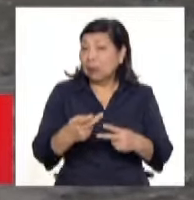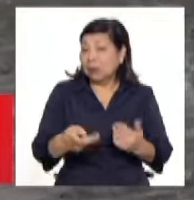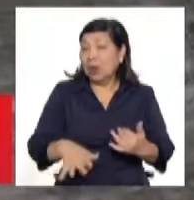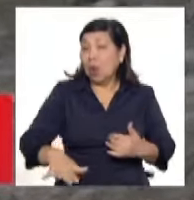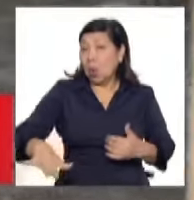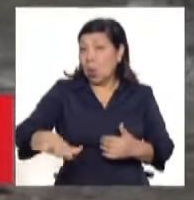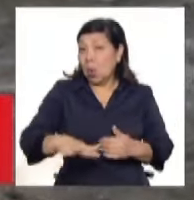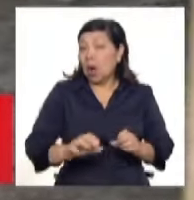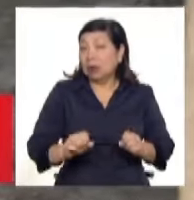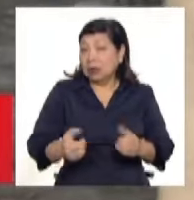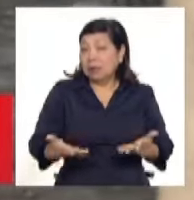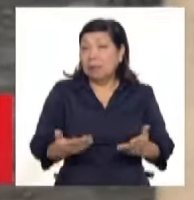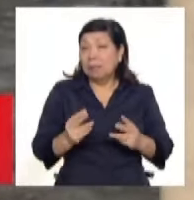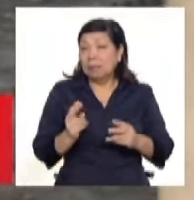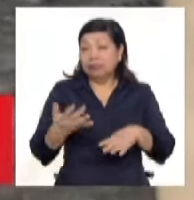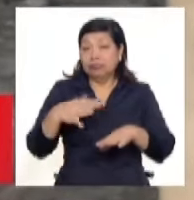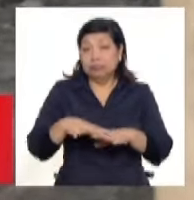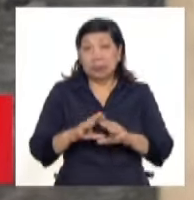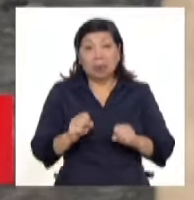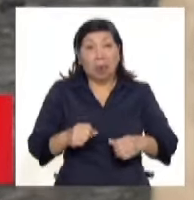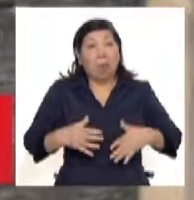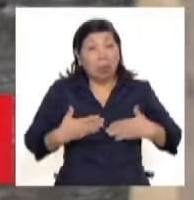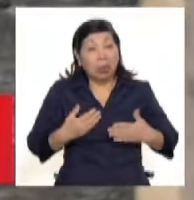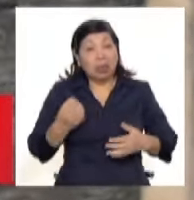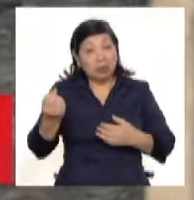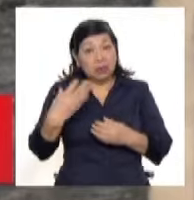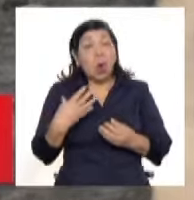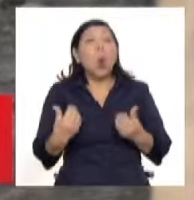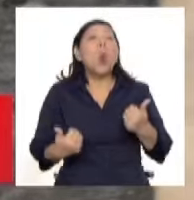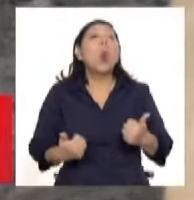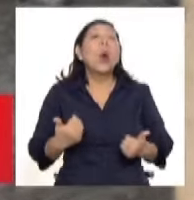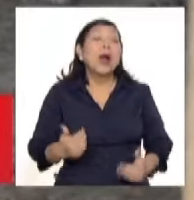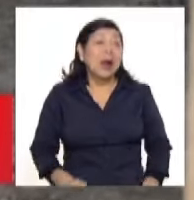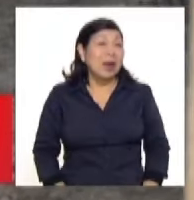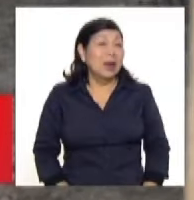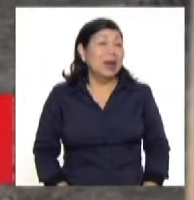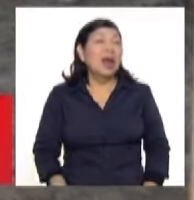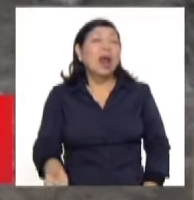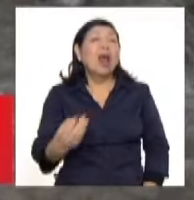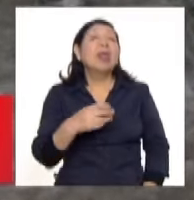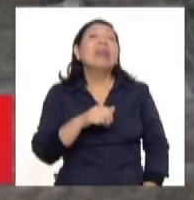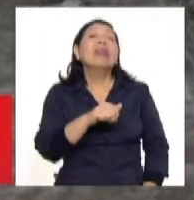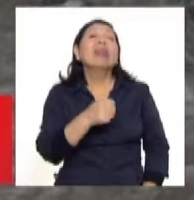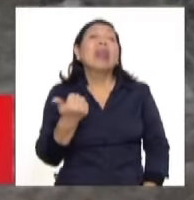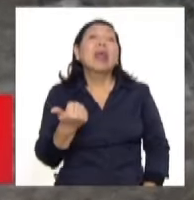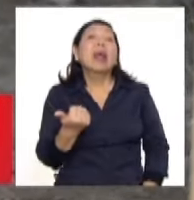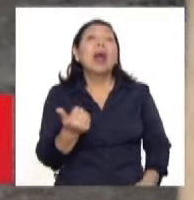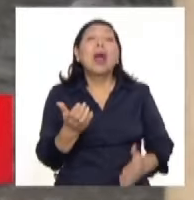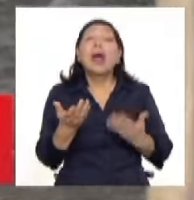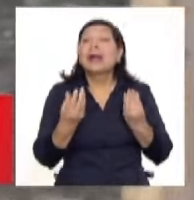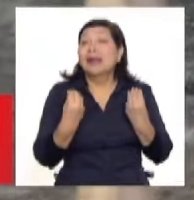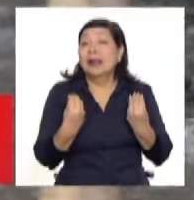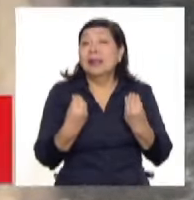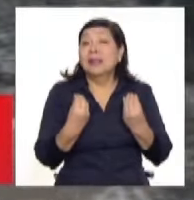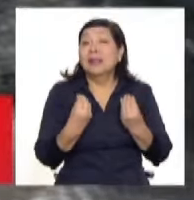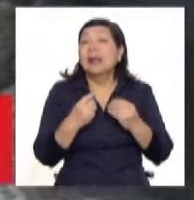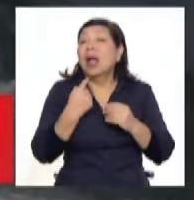estos distritos que se ven involucrados pueden informarse cuáles son y también de qué otra forma se va a estar compartiendo